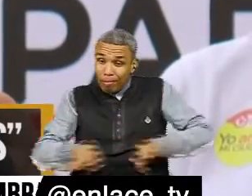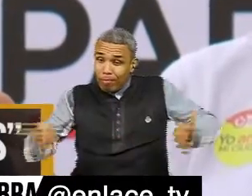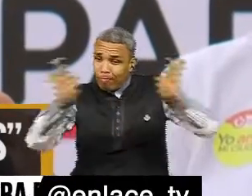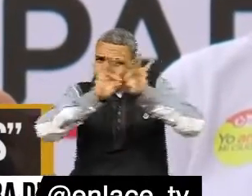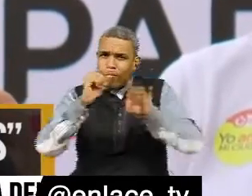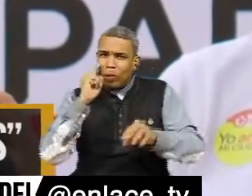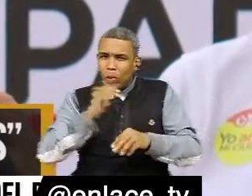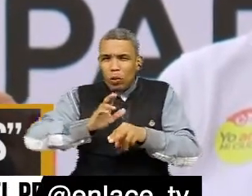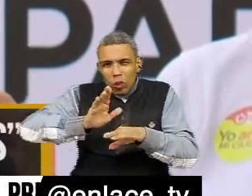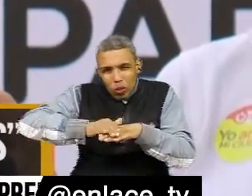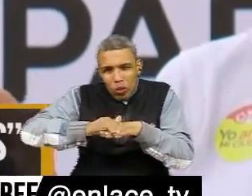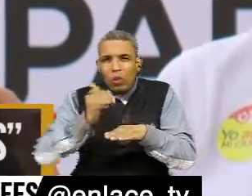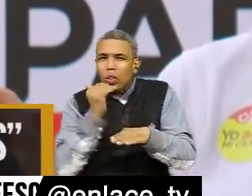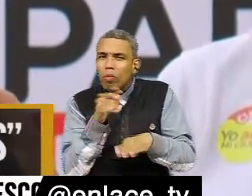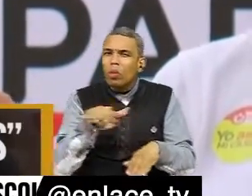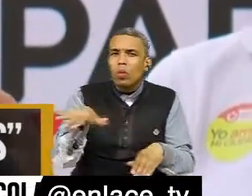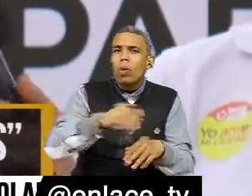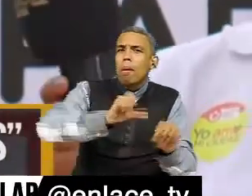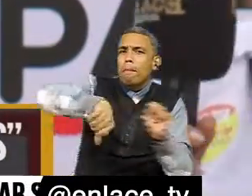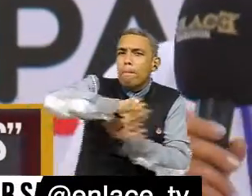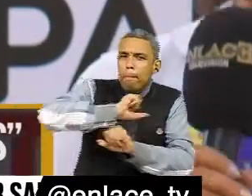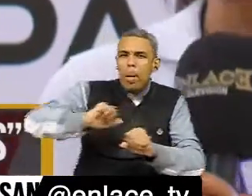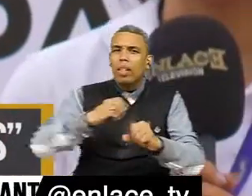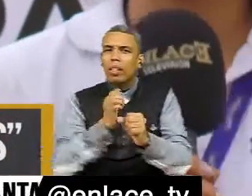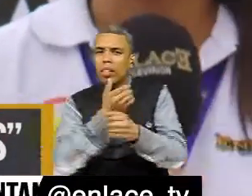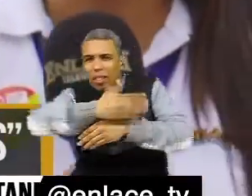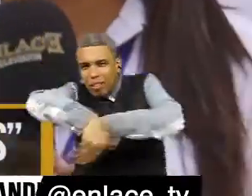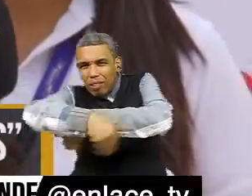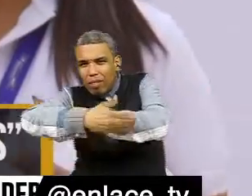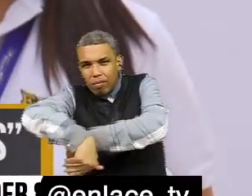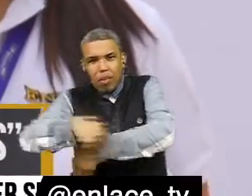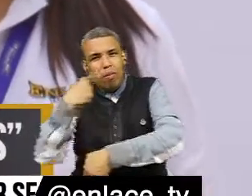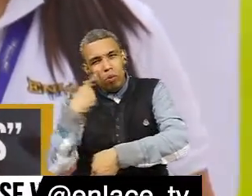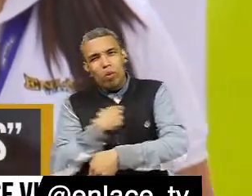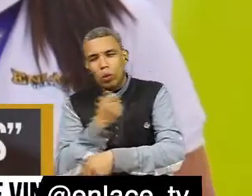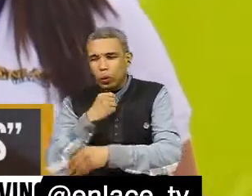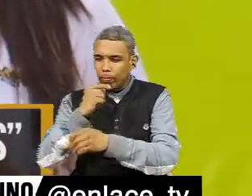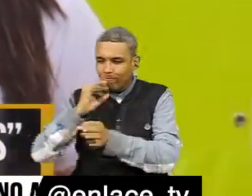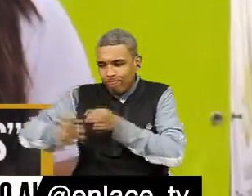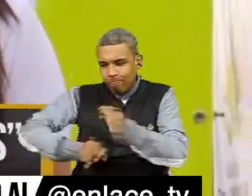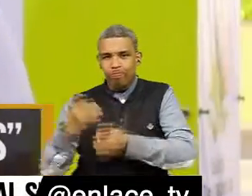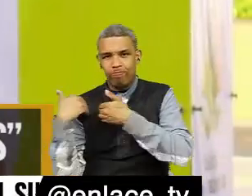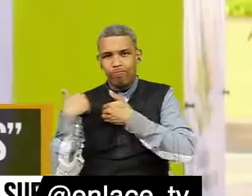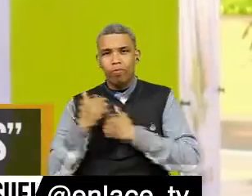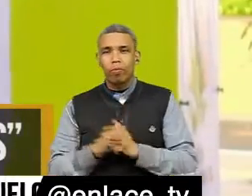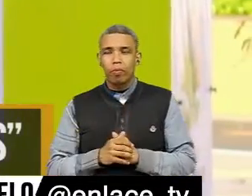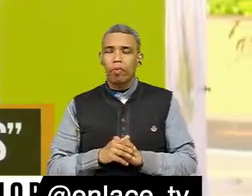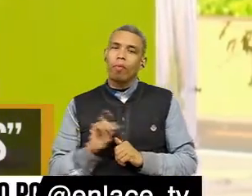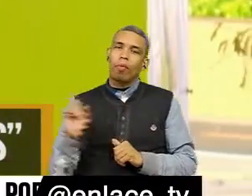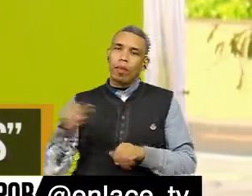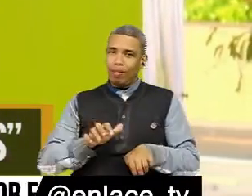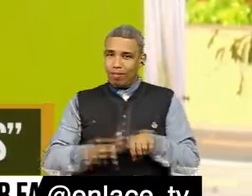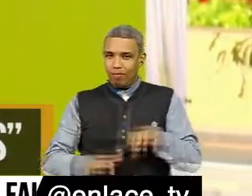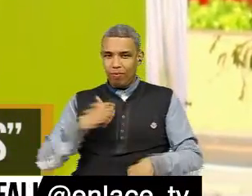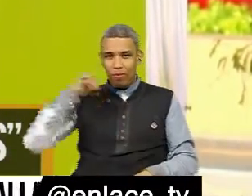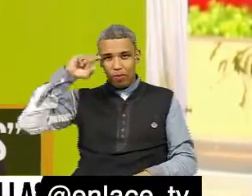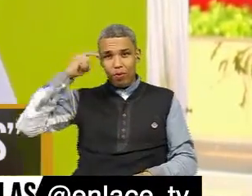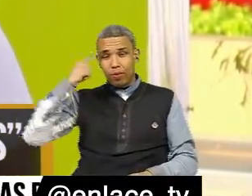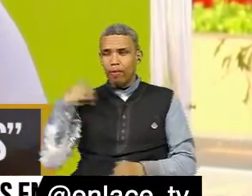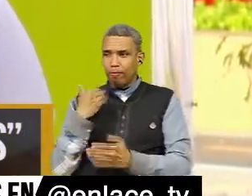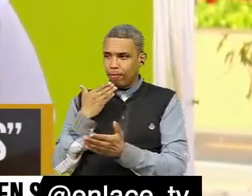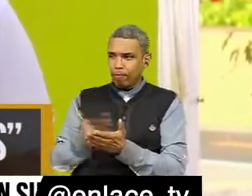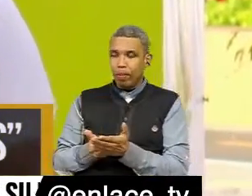estado todos los espacios públicos de la ciudad. Mayerly Ulloque, secretaria de Gobierno, gracias por haber estado con nosotros y pues muy pendientes estaremos, por